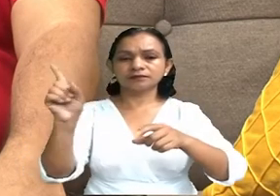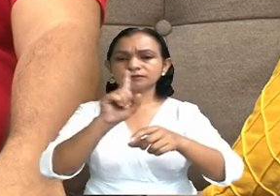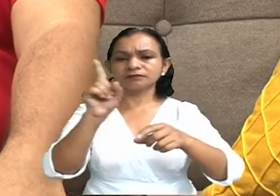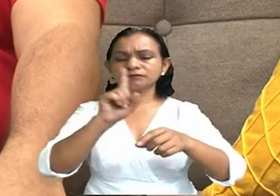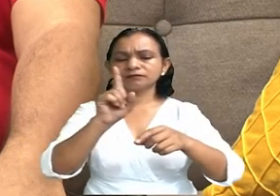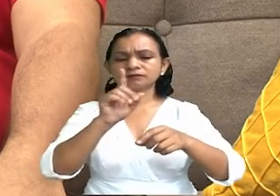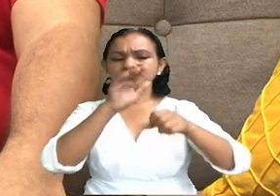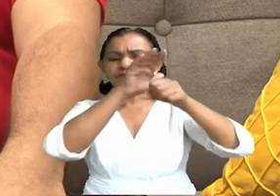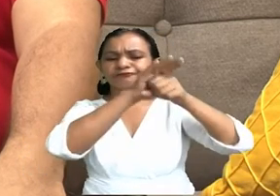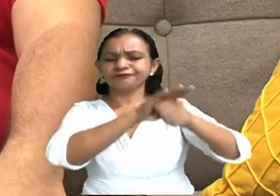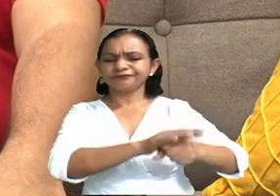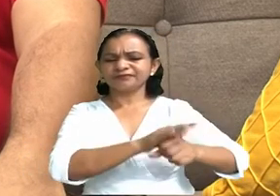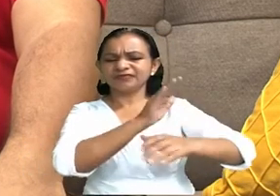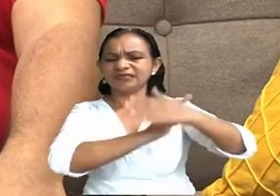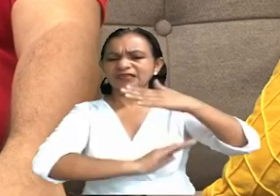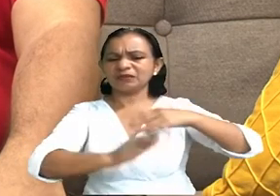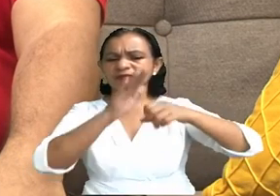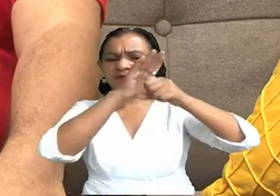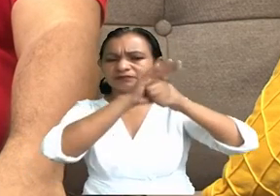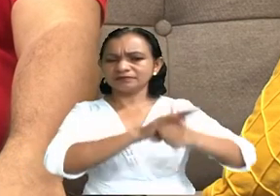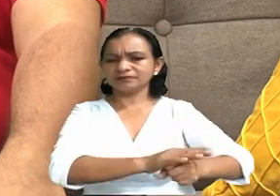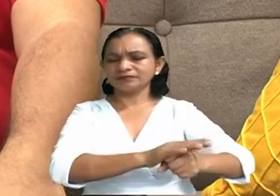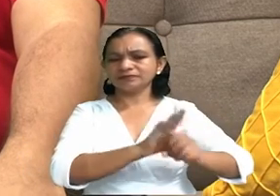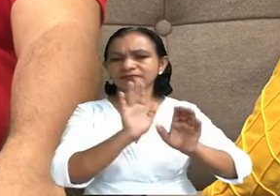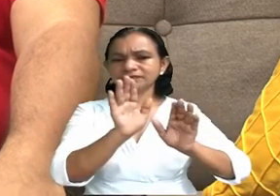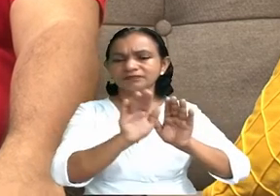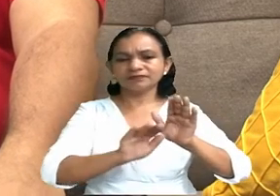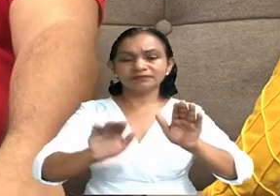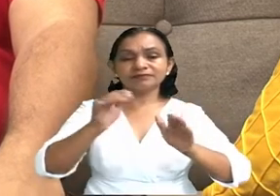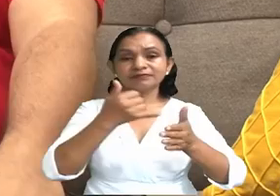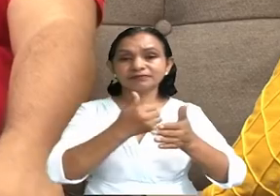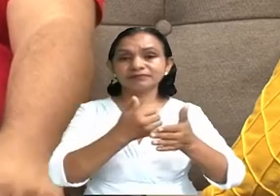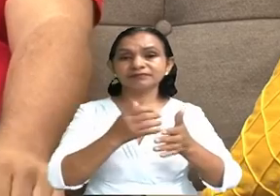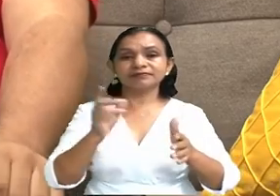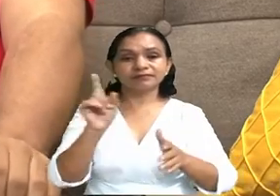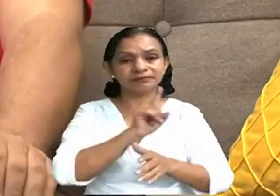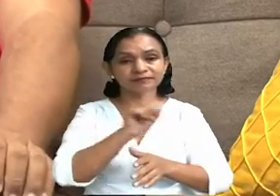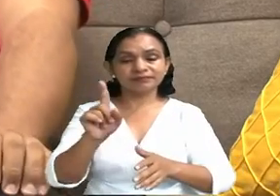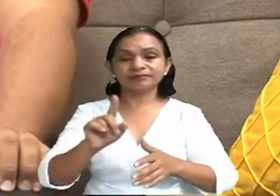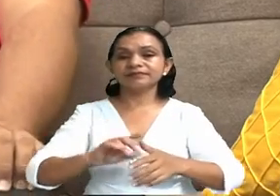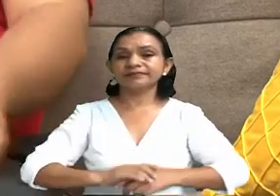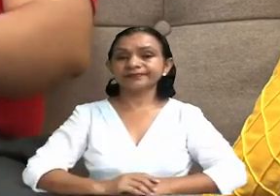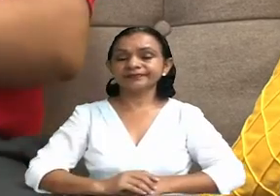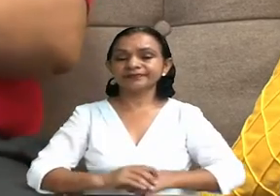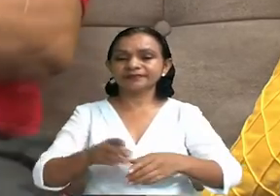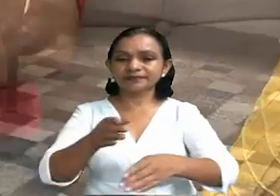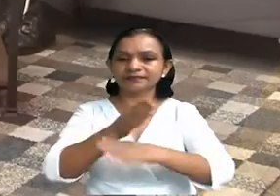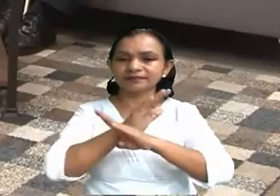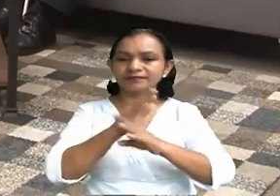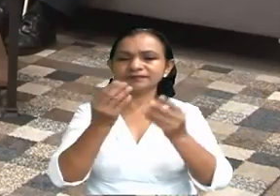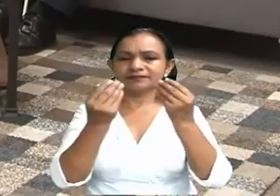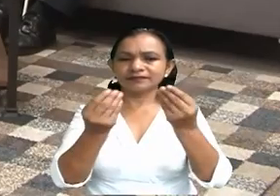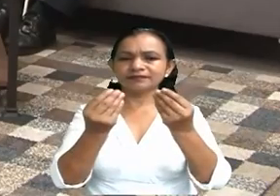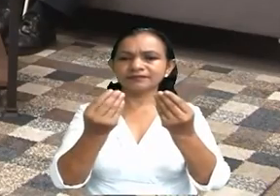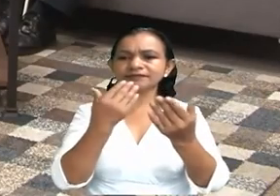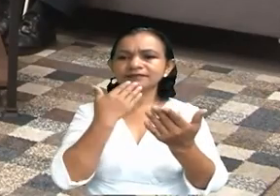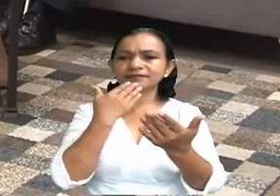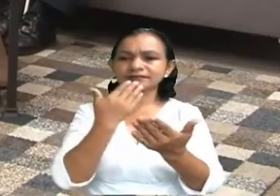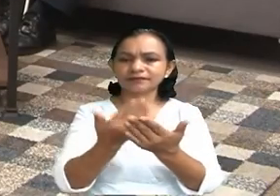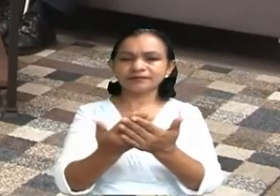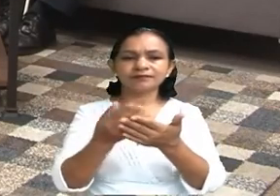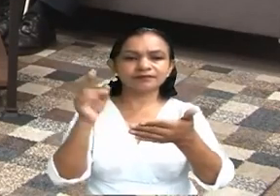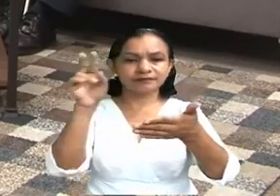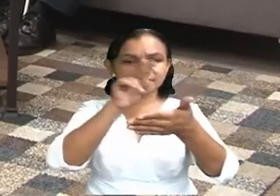sigamos discriminando a quien está en situación de mayor vulnerabilidad. Bueno, David, muchas gracias. Bueno, voy a